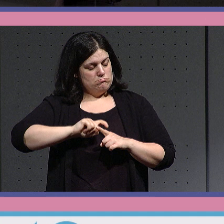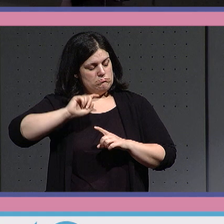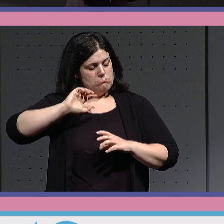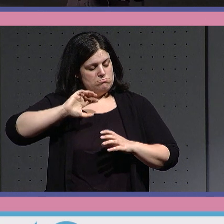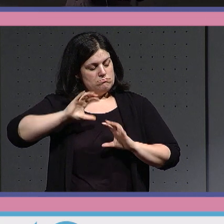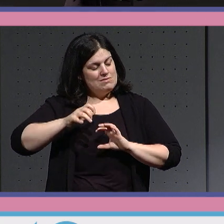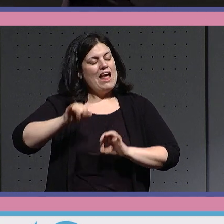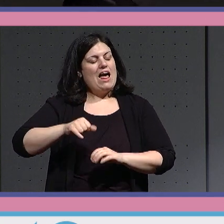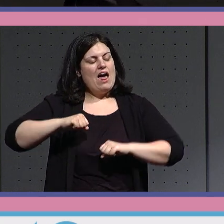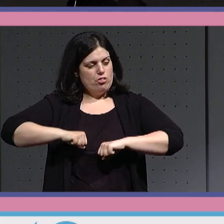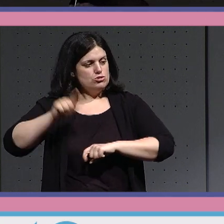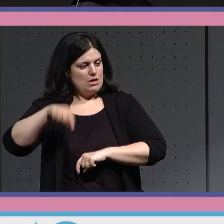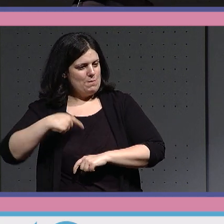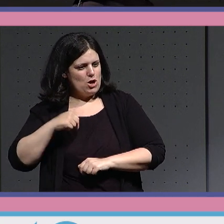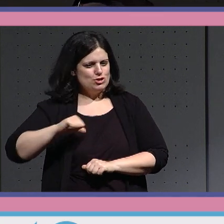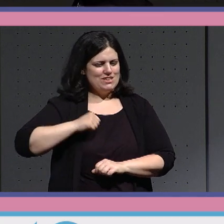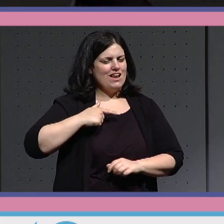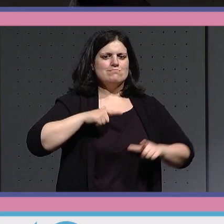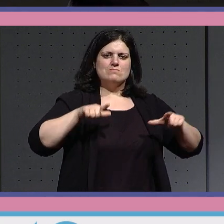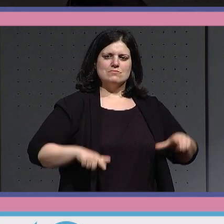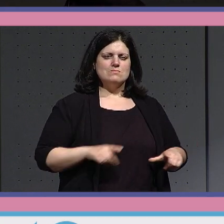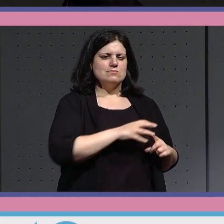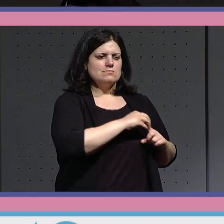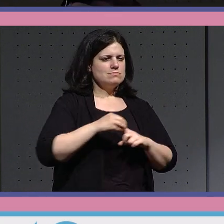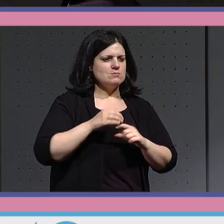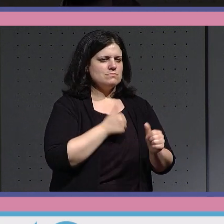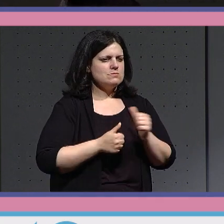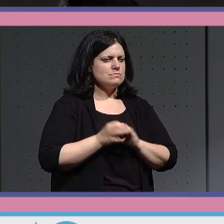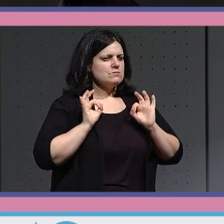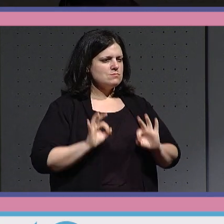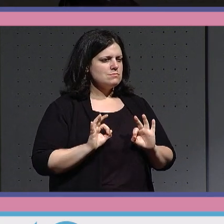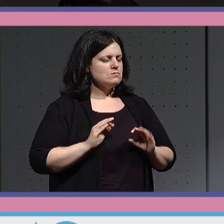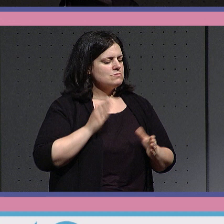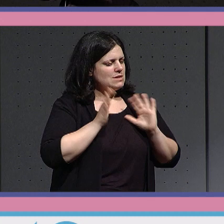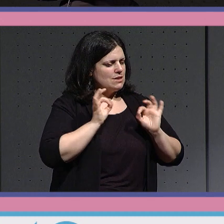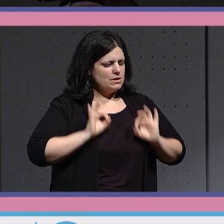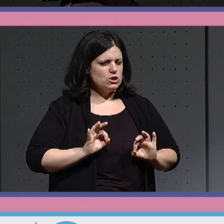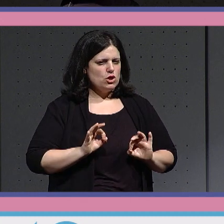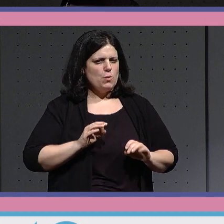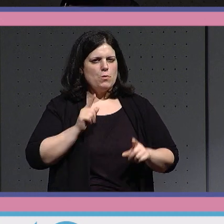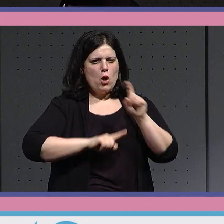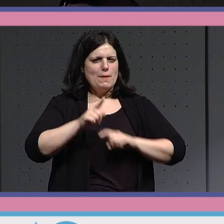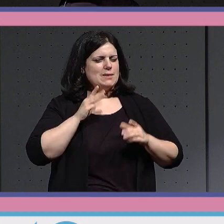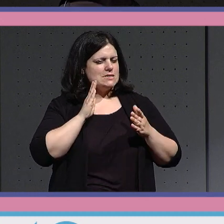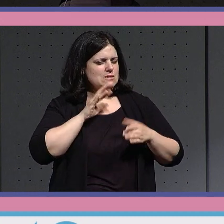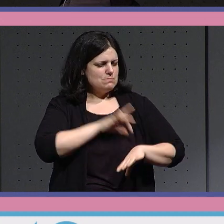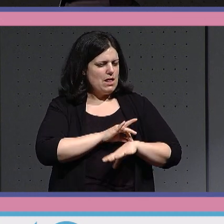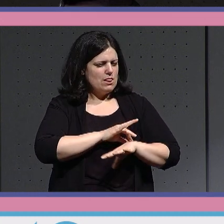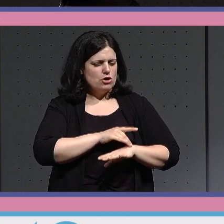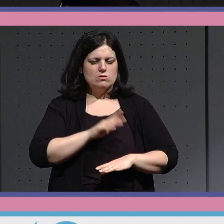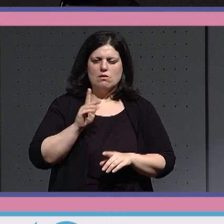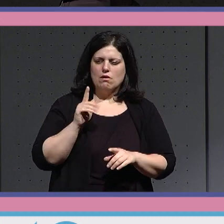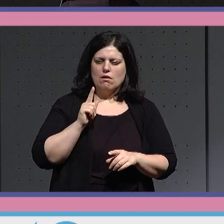que el hospital se ha convertido en un sitio de referencia para el tratamiento integral de los problemas médicos que le surgen a la gente, porque sabemos